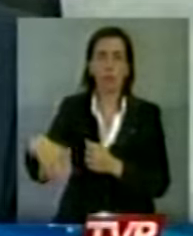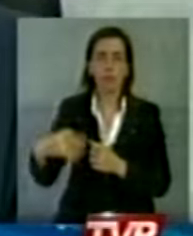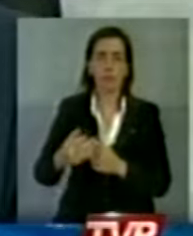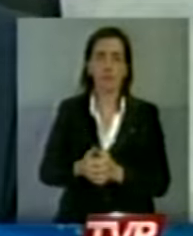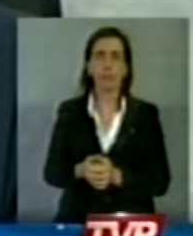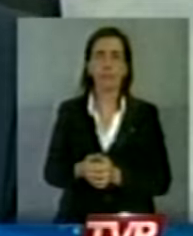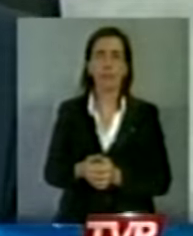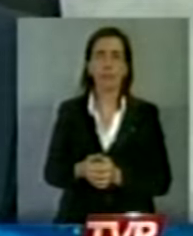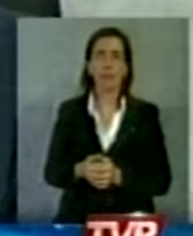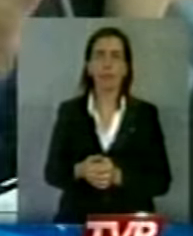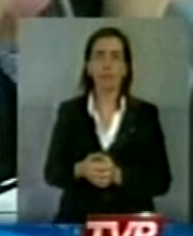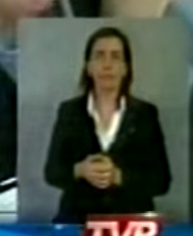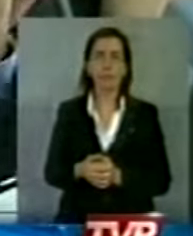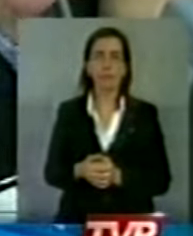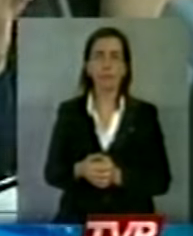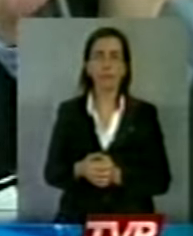legisladores.